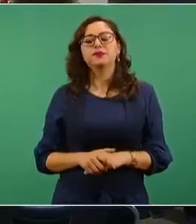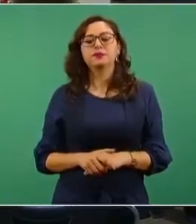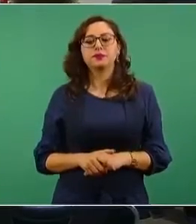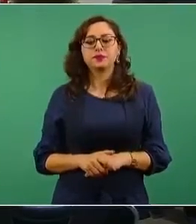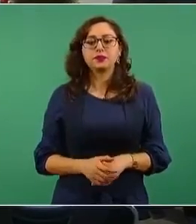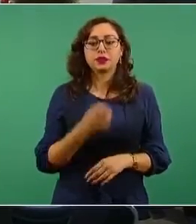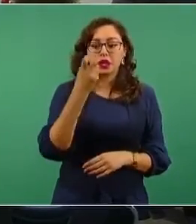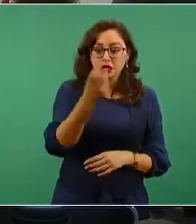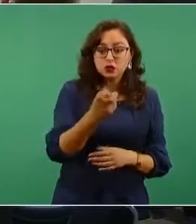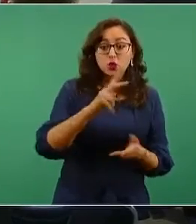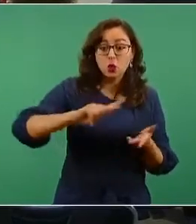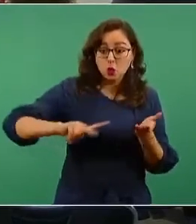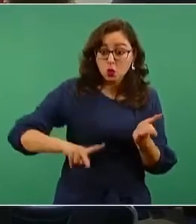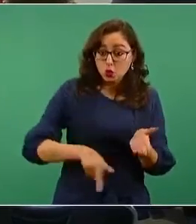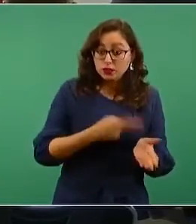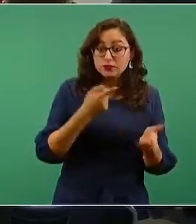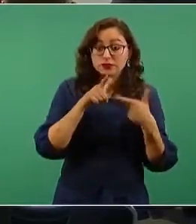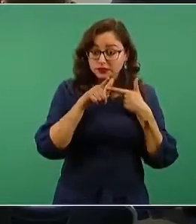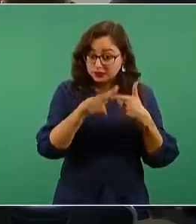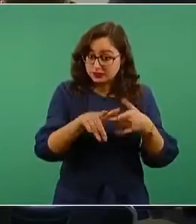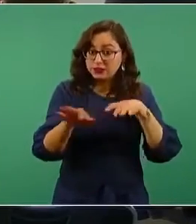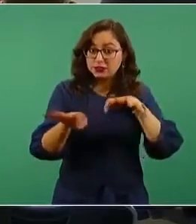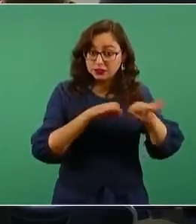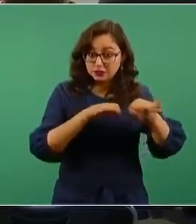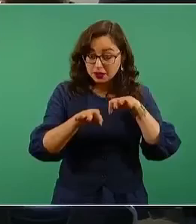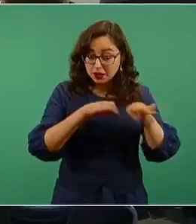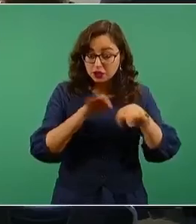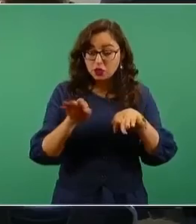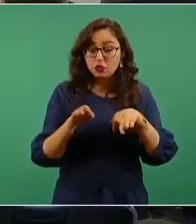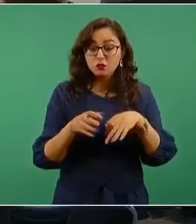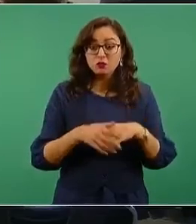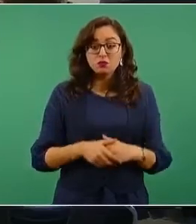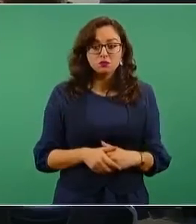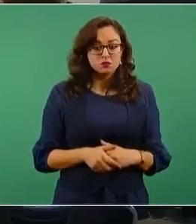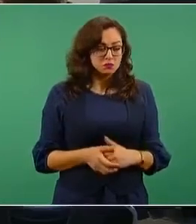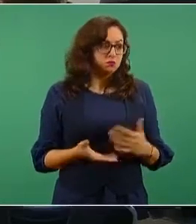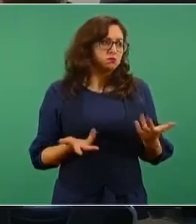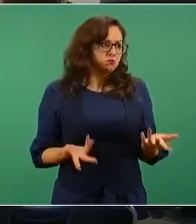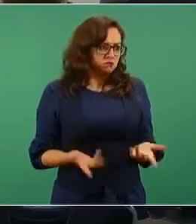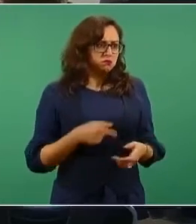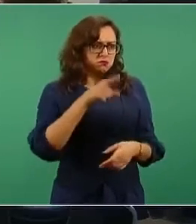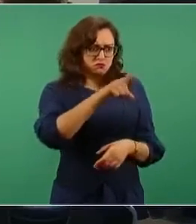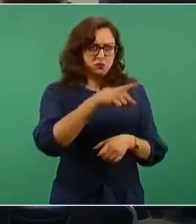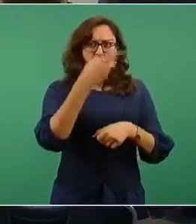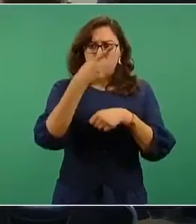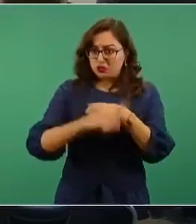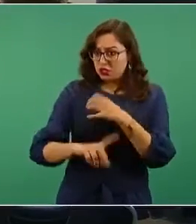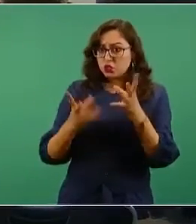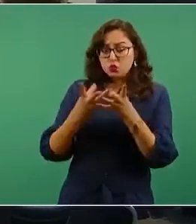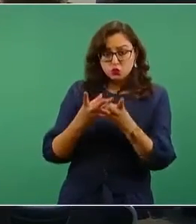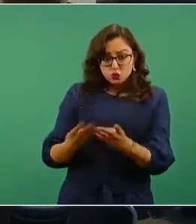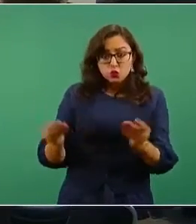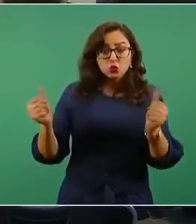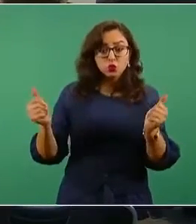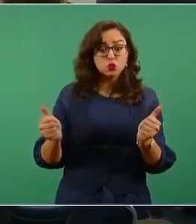volverían a tener negociaciones de carácter comercial? Pues una vez que se resarzan los daños,